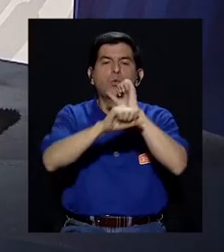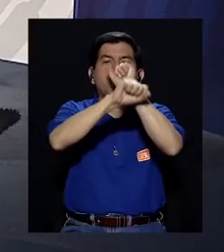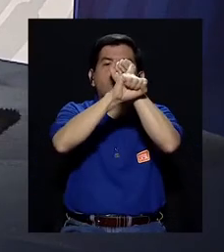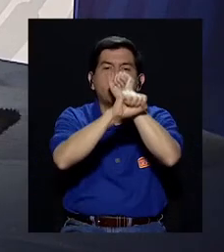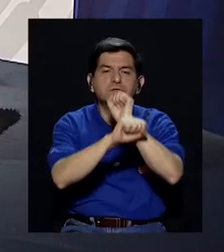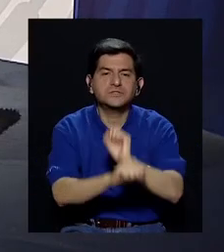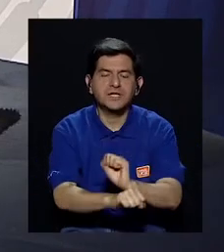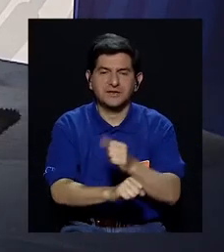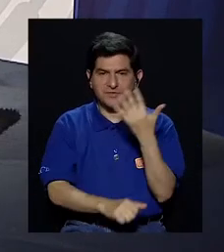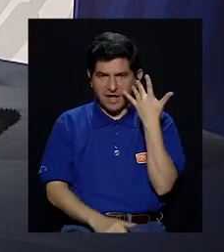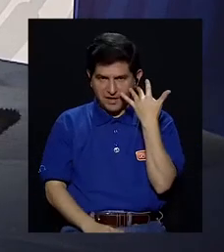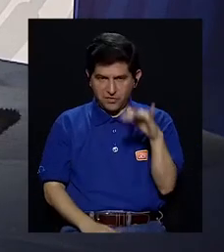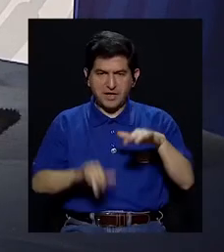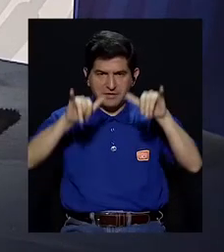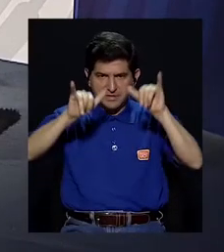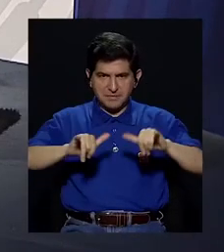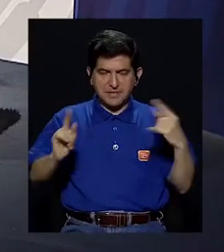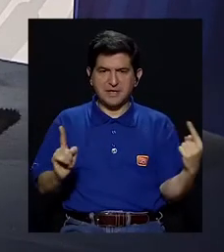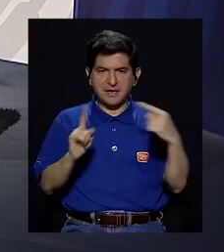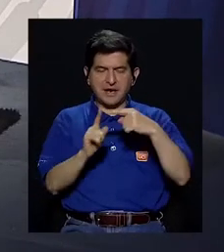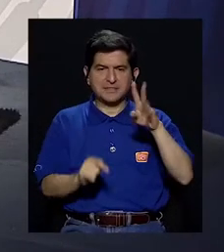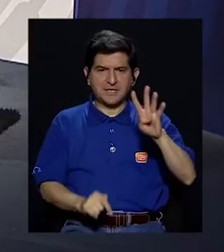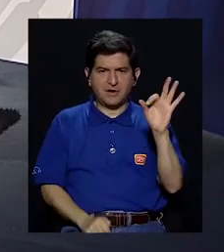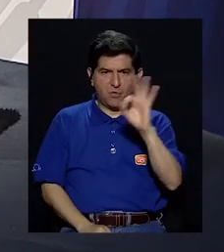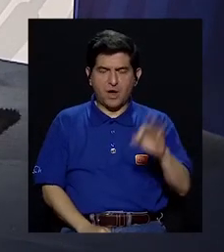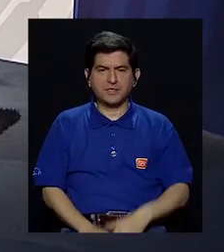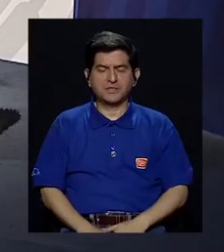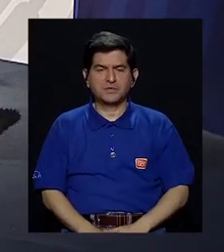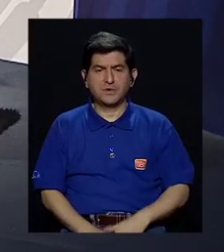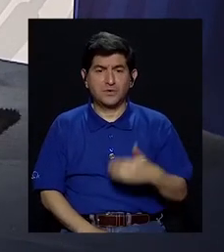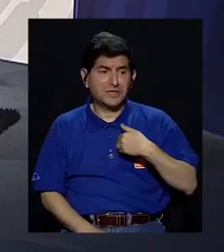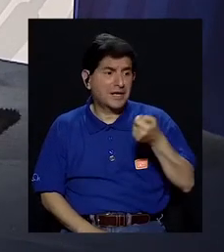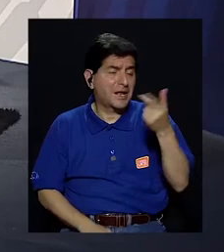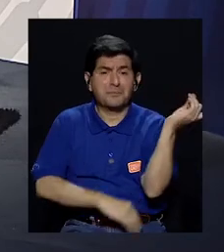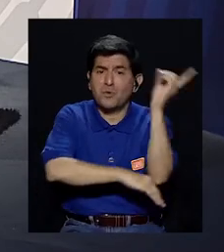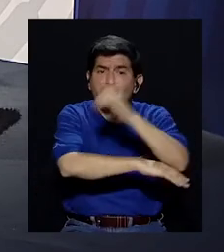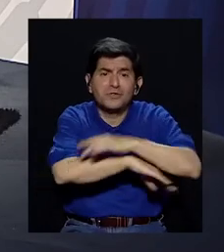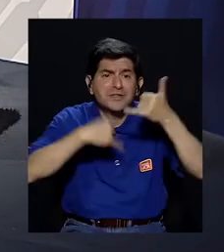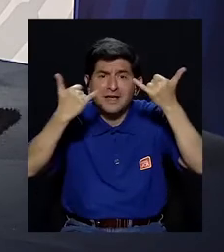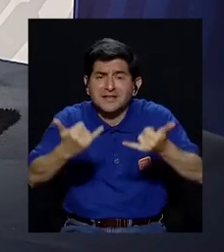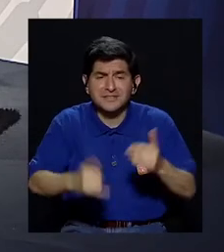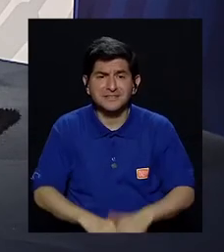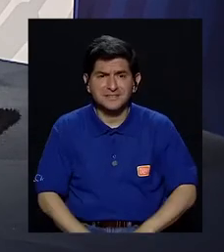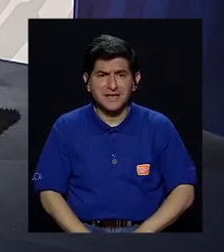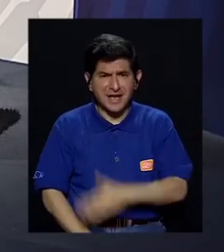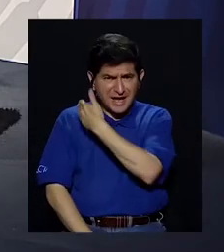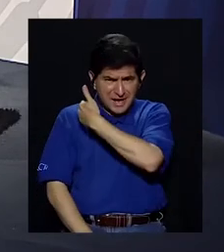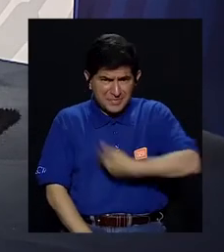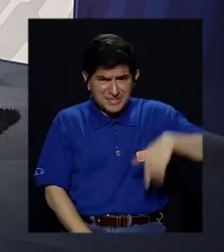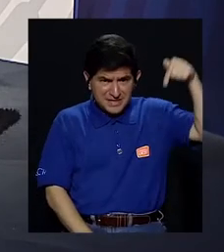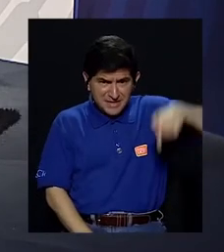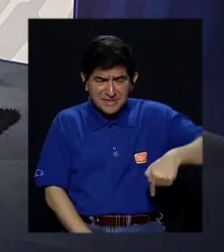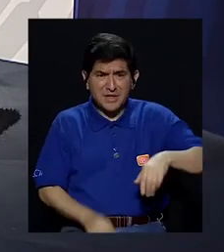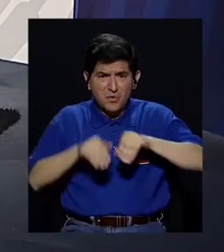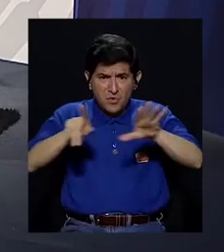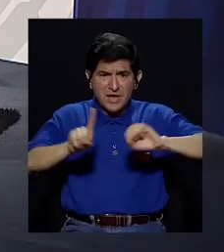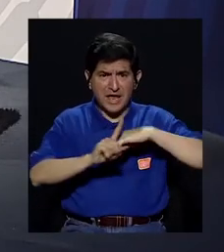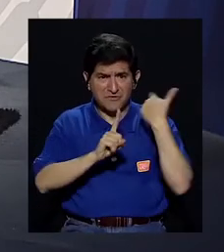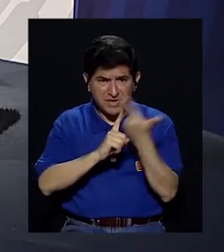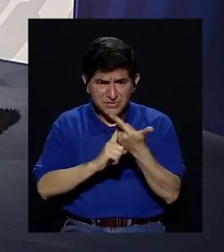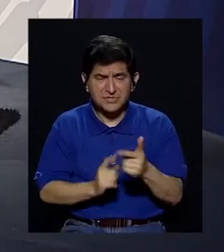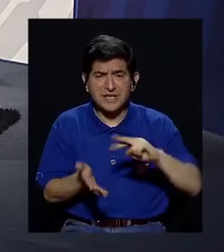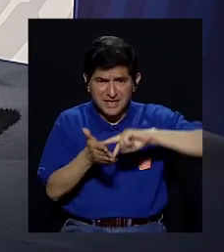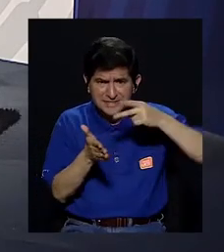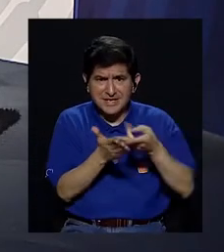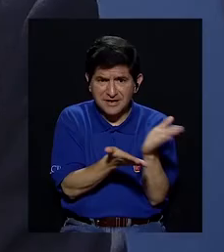conservador que parece que se puede sostener hasta este 4 de febrero nos queda muy pocos días este presidente hoy en redes sociales le garantiza